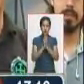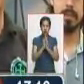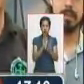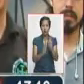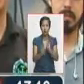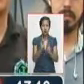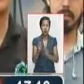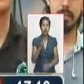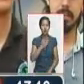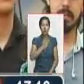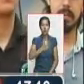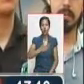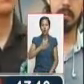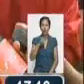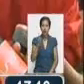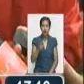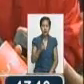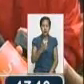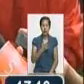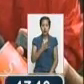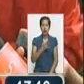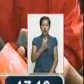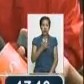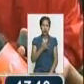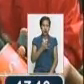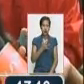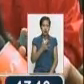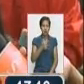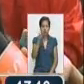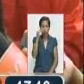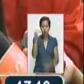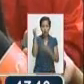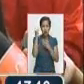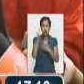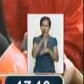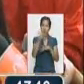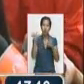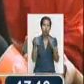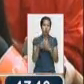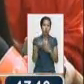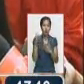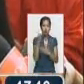que por favor se ponga la mano al pecho, y Santa